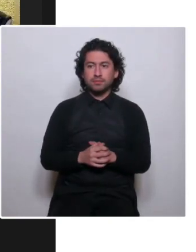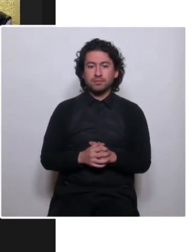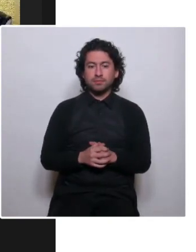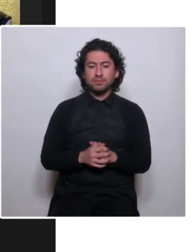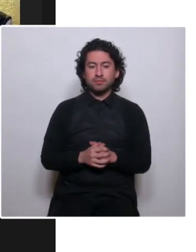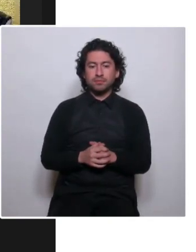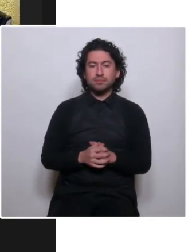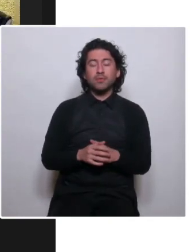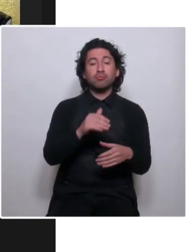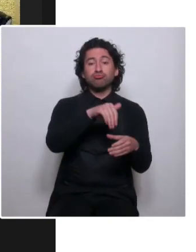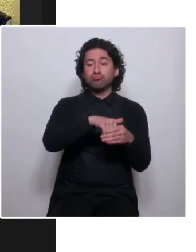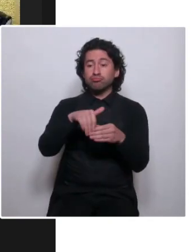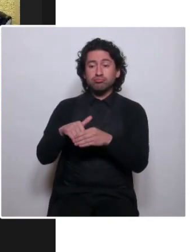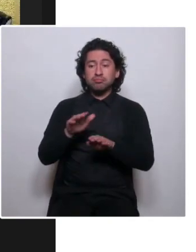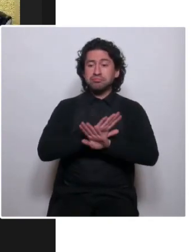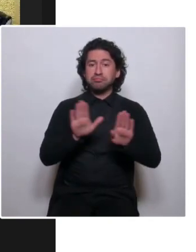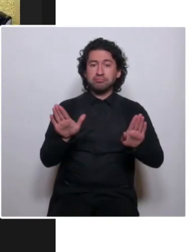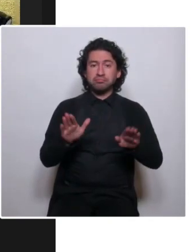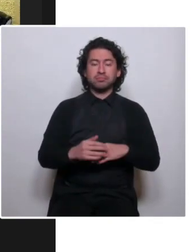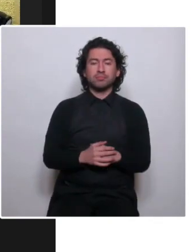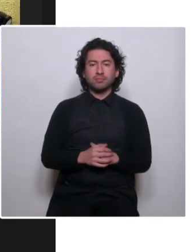Bien, terminada la votación.